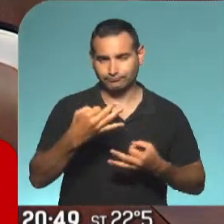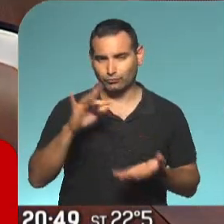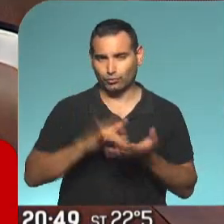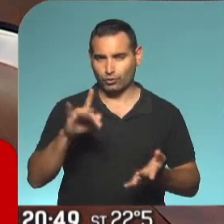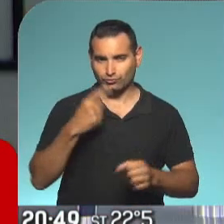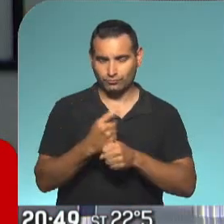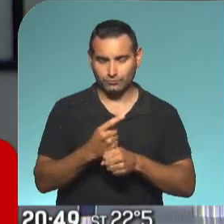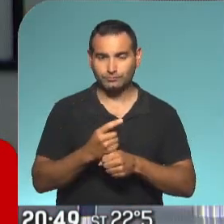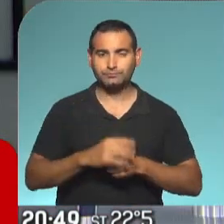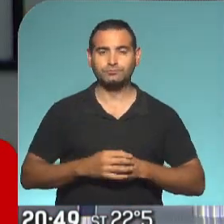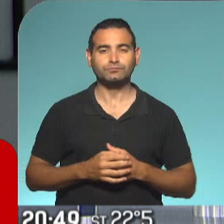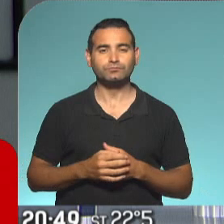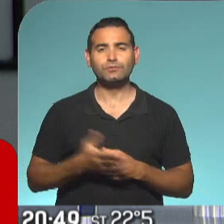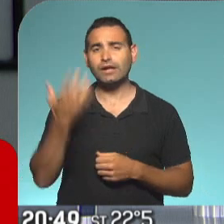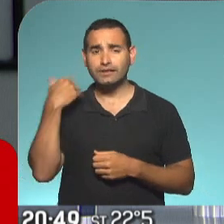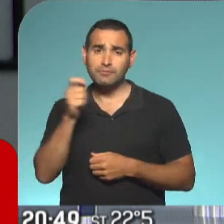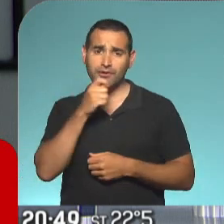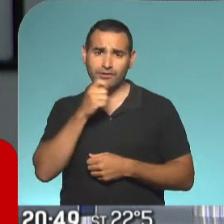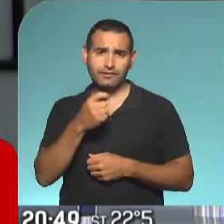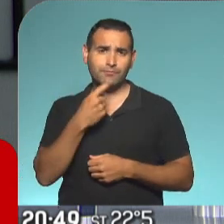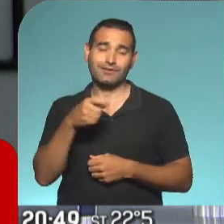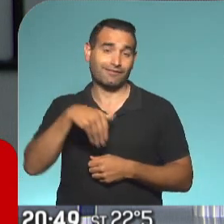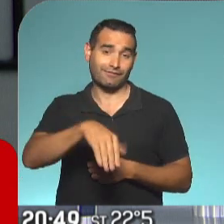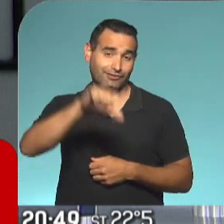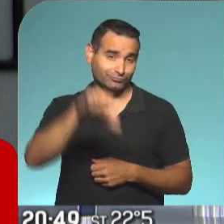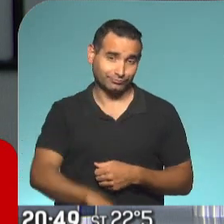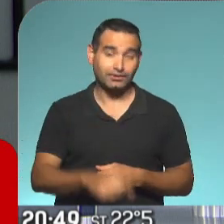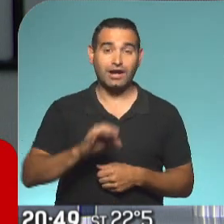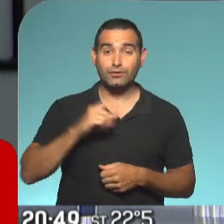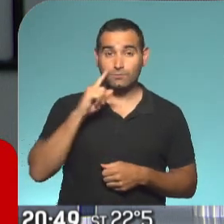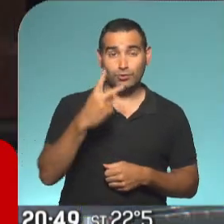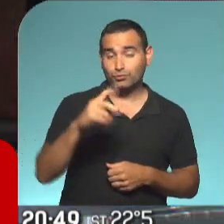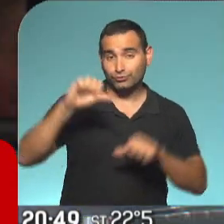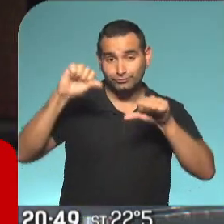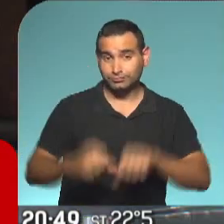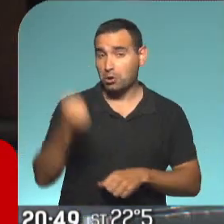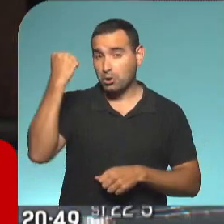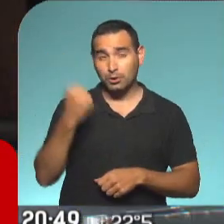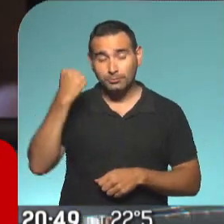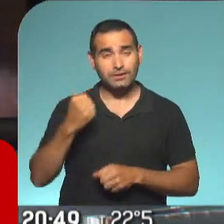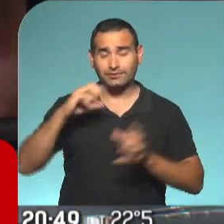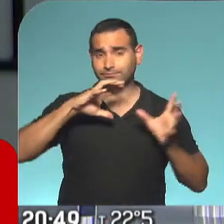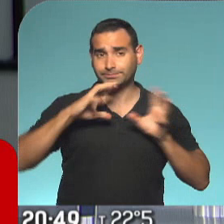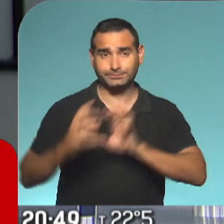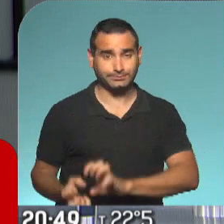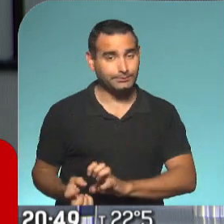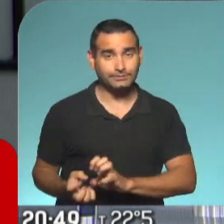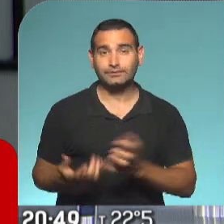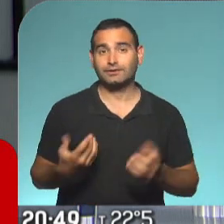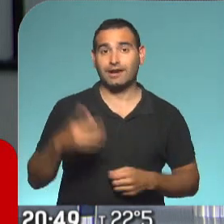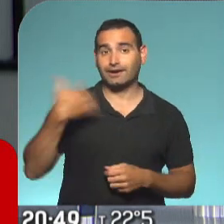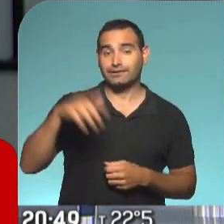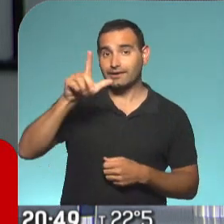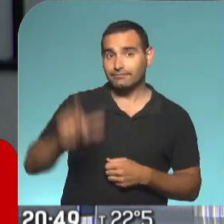que trabajamos en esa época, que eso iba camino de un estallido. 2001 estalló. 2001 estalló, tuvo unos costos terribles para el